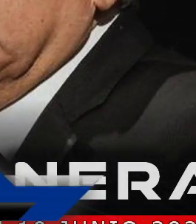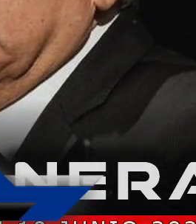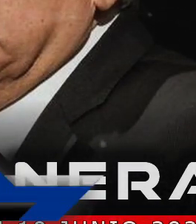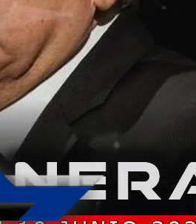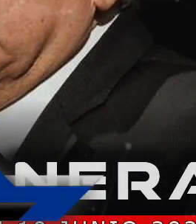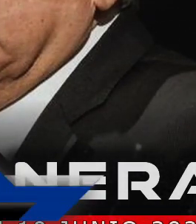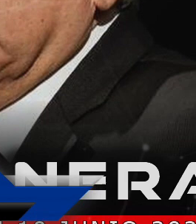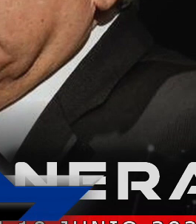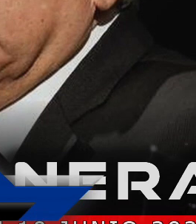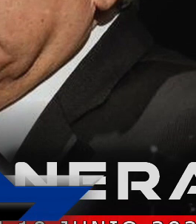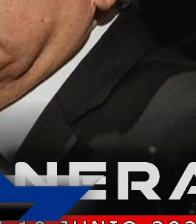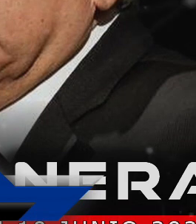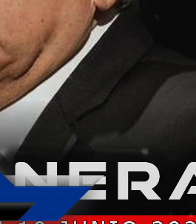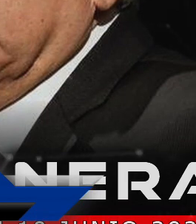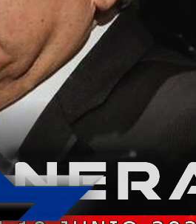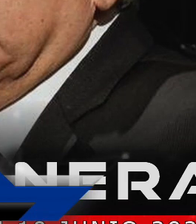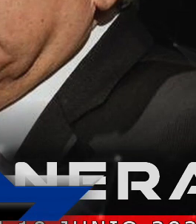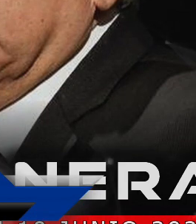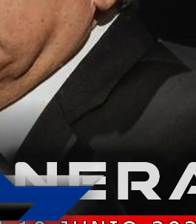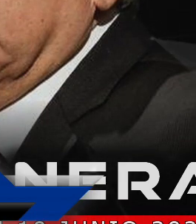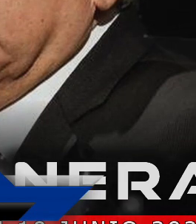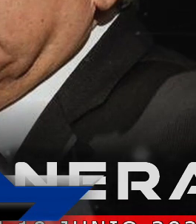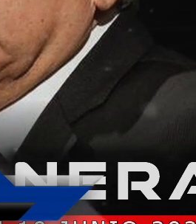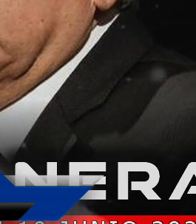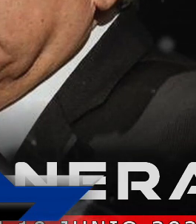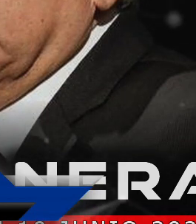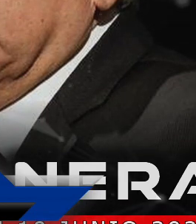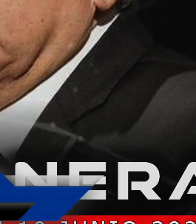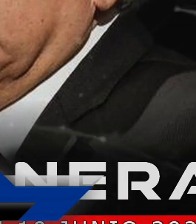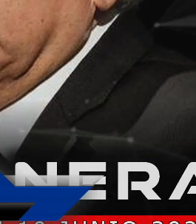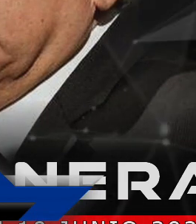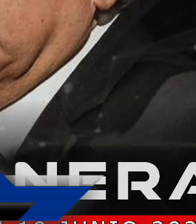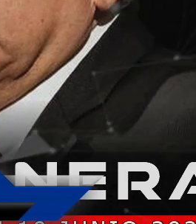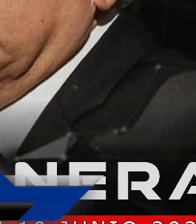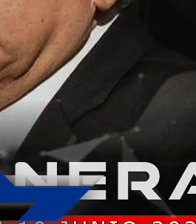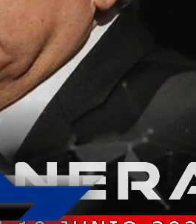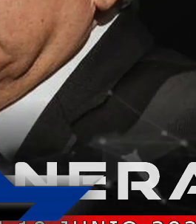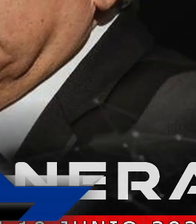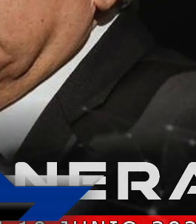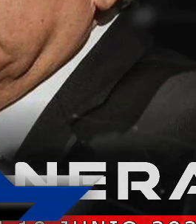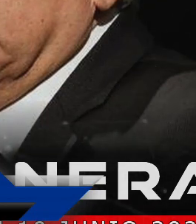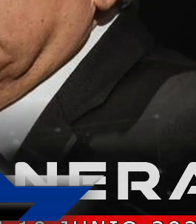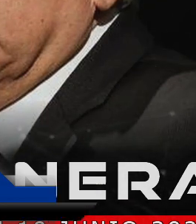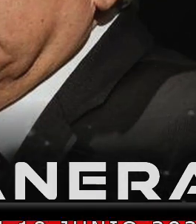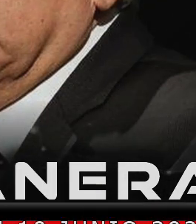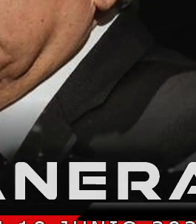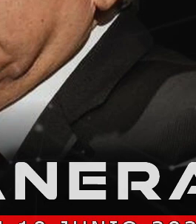Ya estás informado. No olvides darle like a este video, comparte y suscríbete a Escucha Diario.